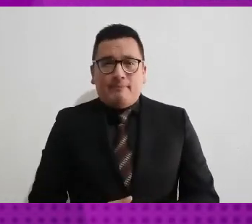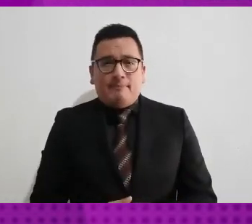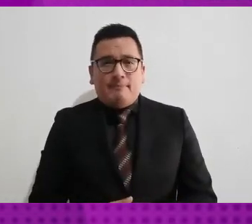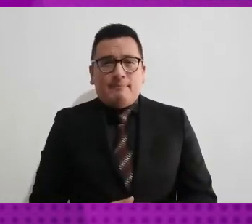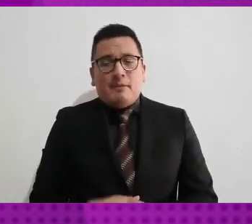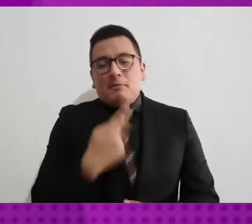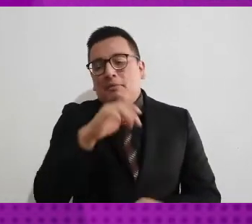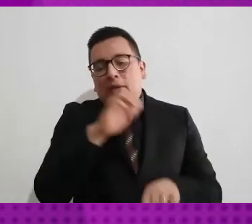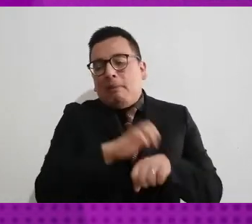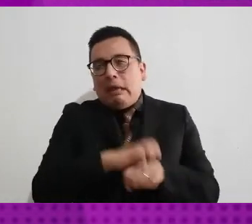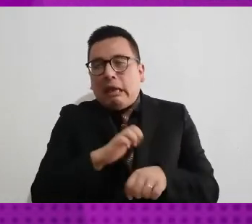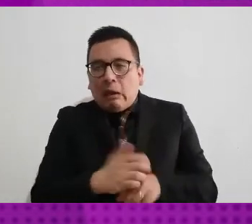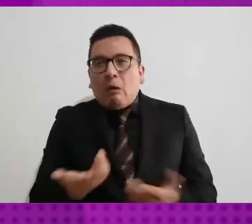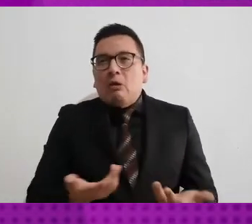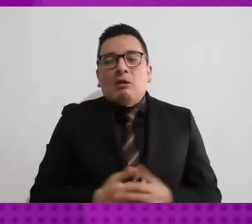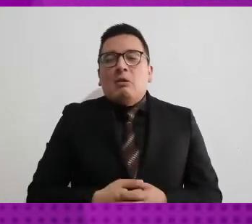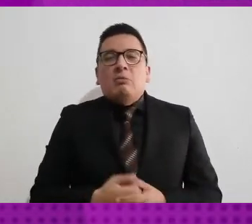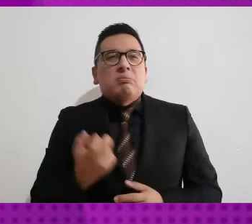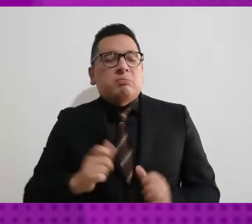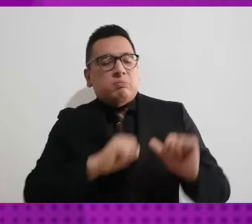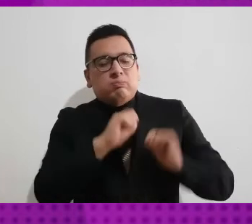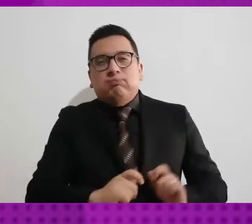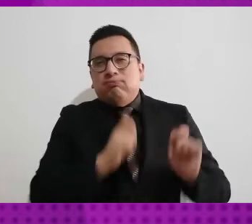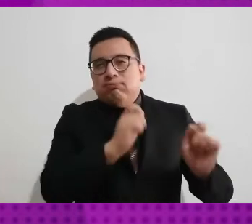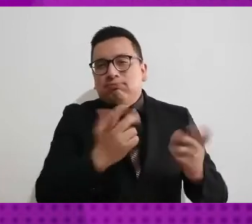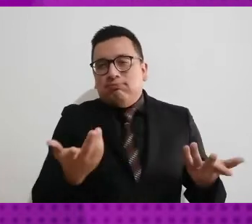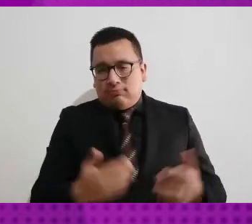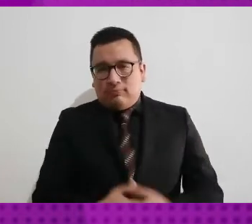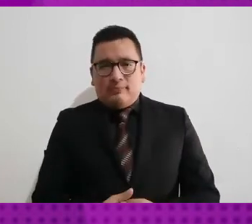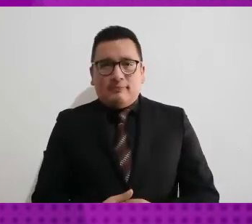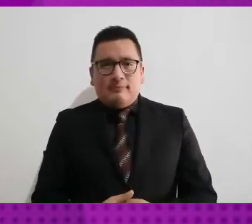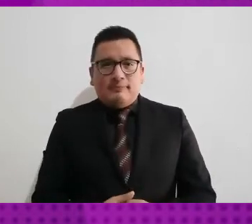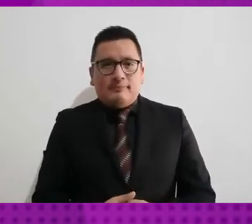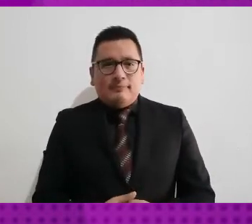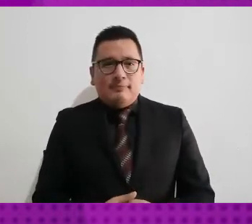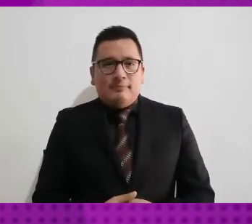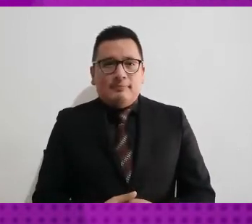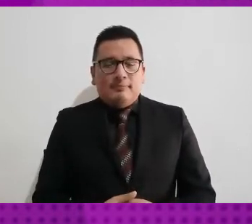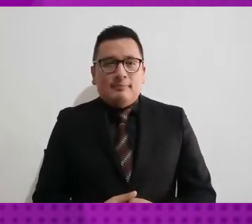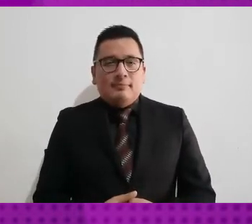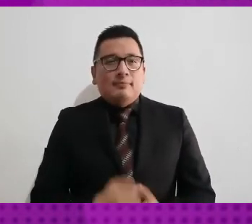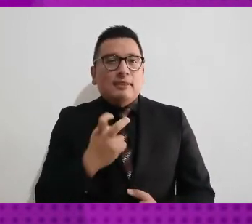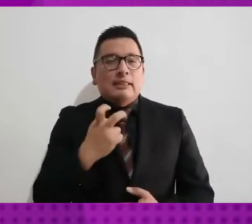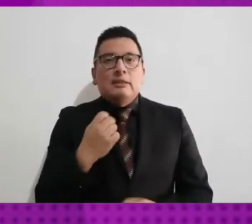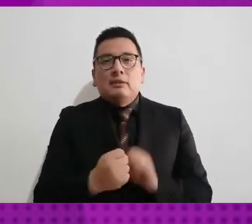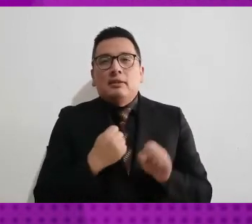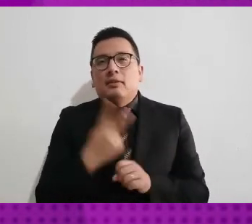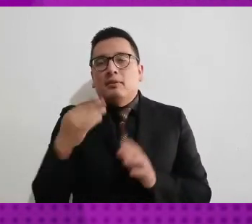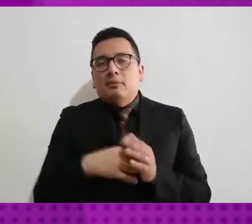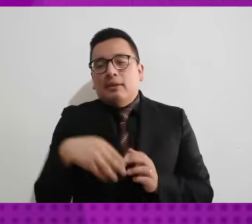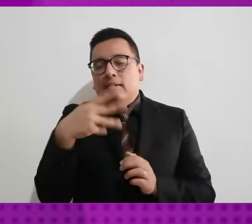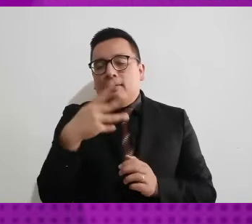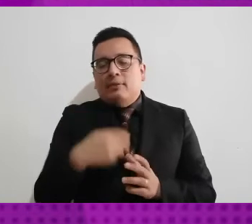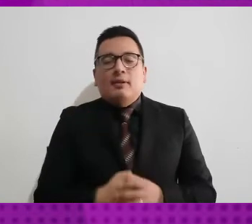pues ponían a sus cuates, a sus compadres, a personas afines, y la reforma